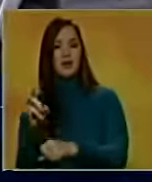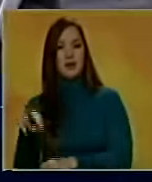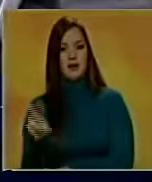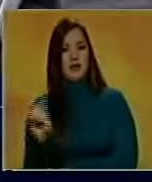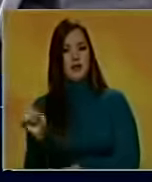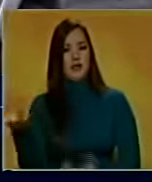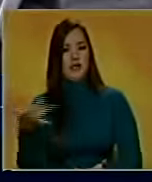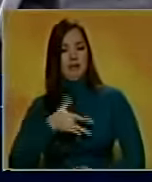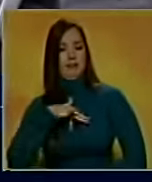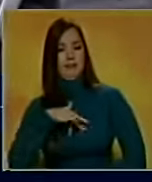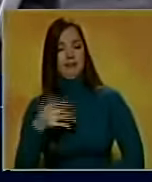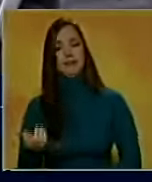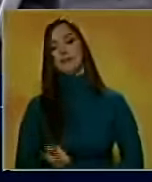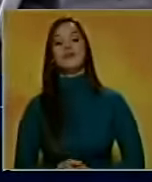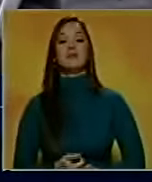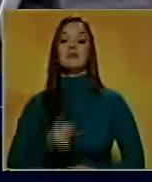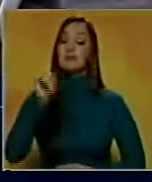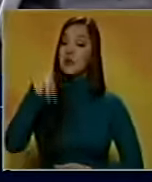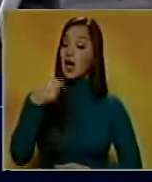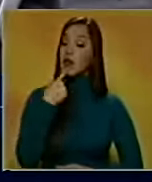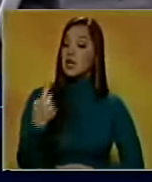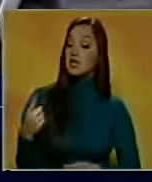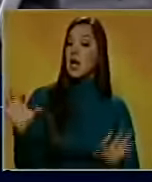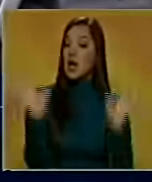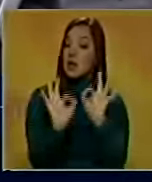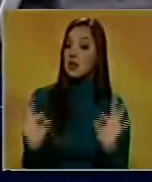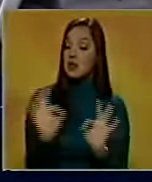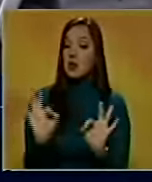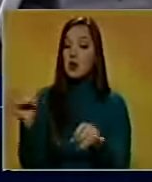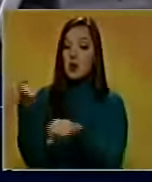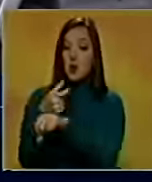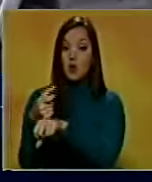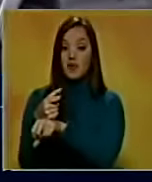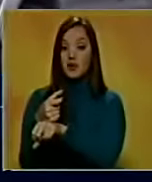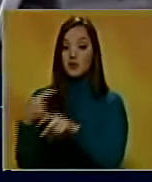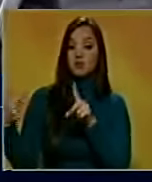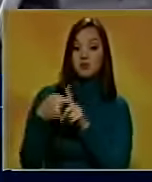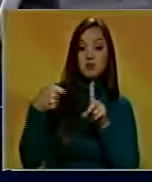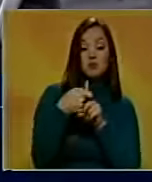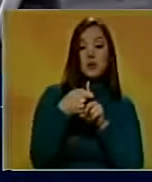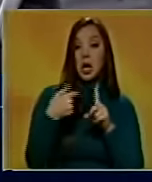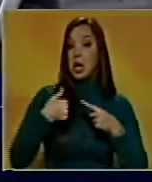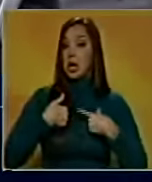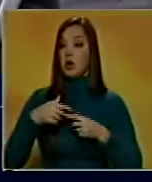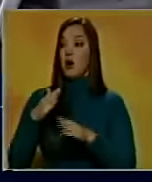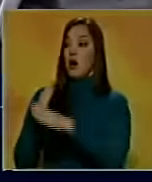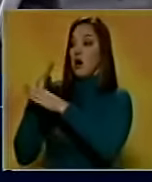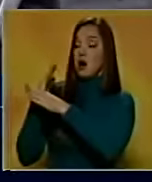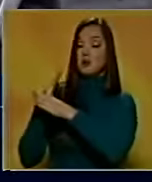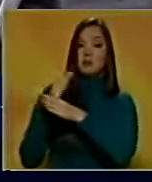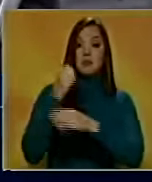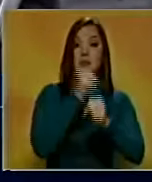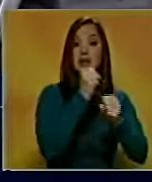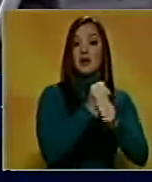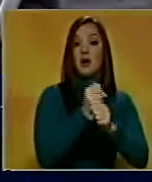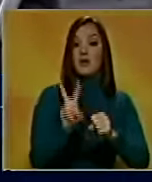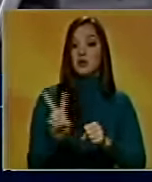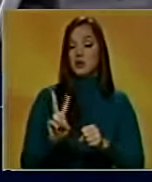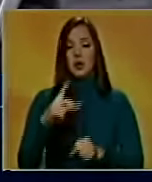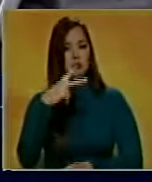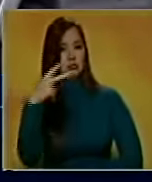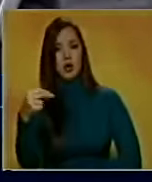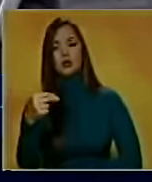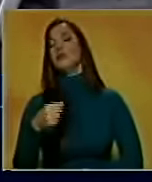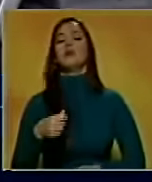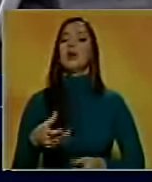confrontación a su juicio estéril. Reiteró que ningún ataque por parte del gobierno impedirá que asuman su compromiso con el país ante el mandato popular